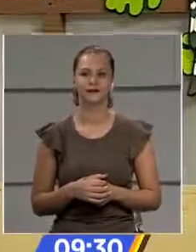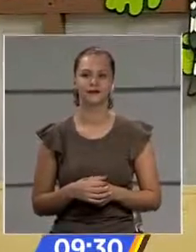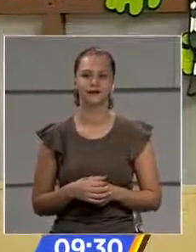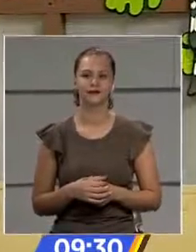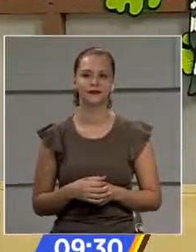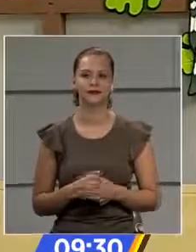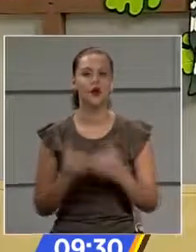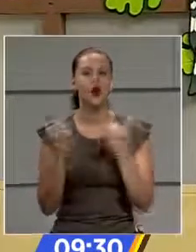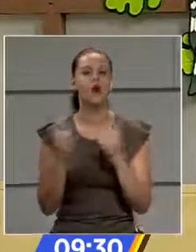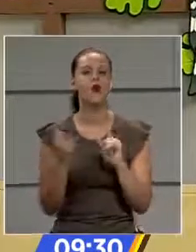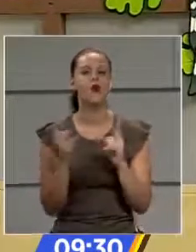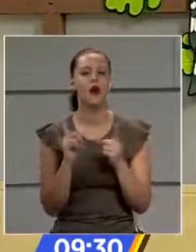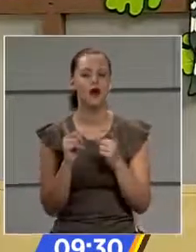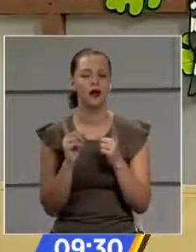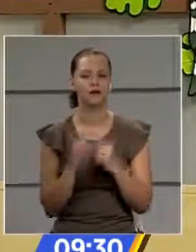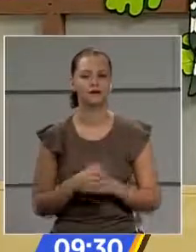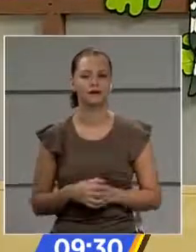¿con cuál vamos?